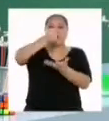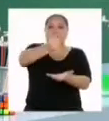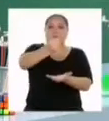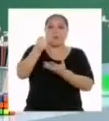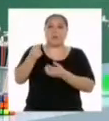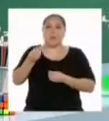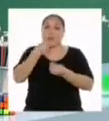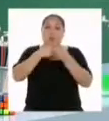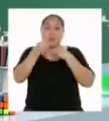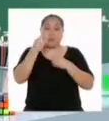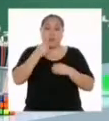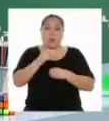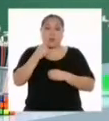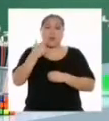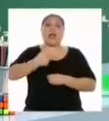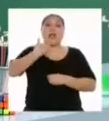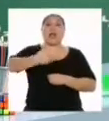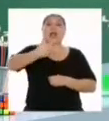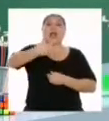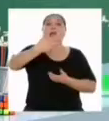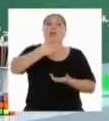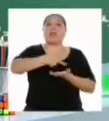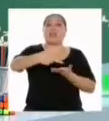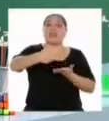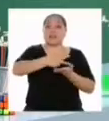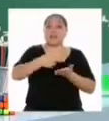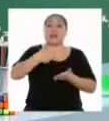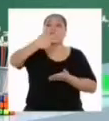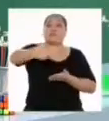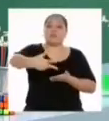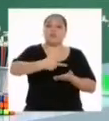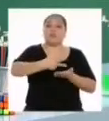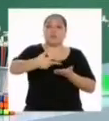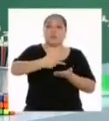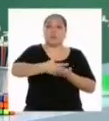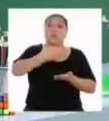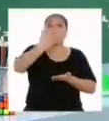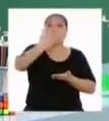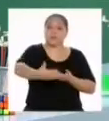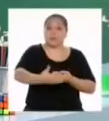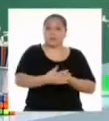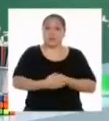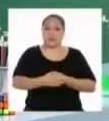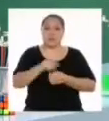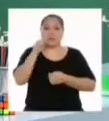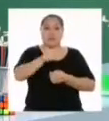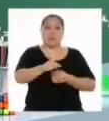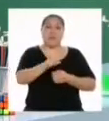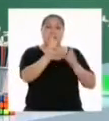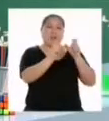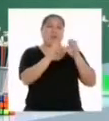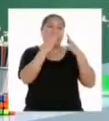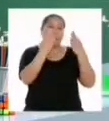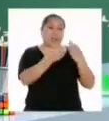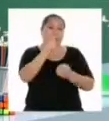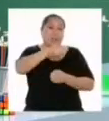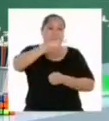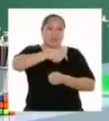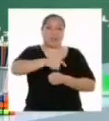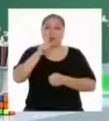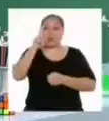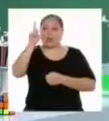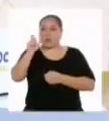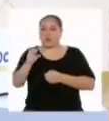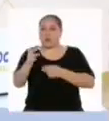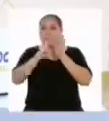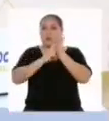3 semanas para una familia que lo necesite. Y la municipalidad del distrito donde vive una de las personas del grupo se encargará de la